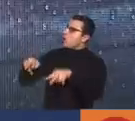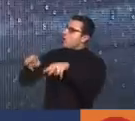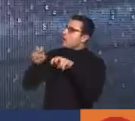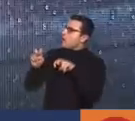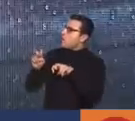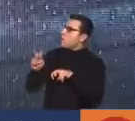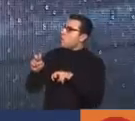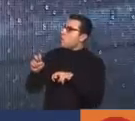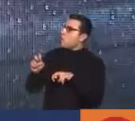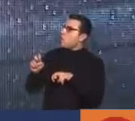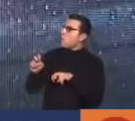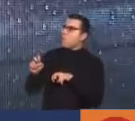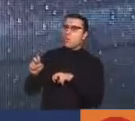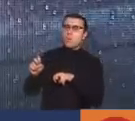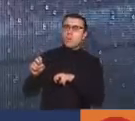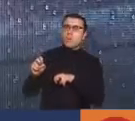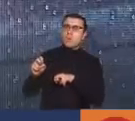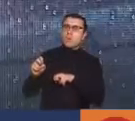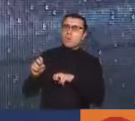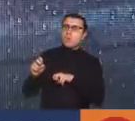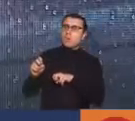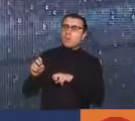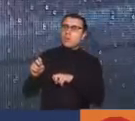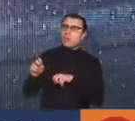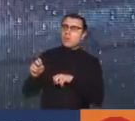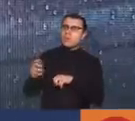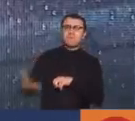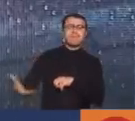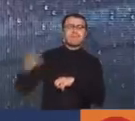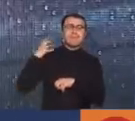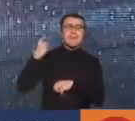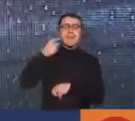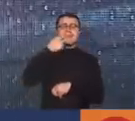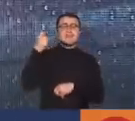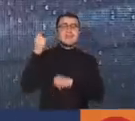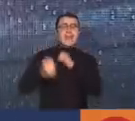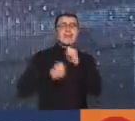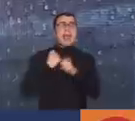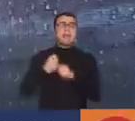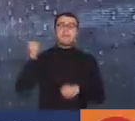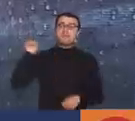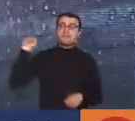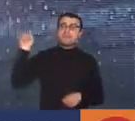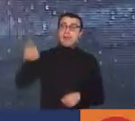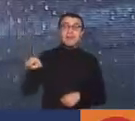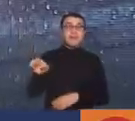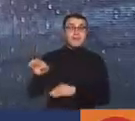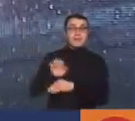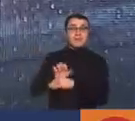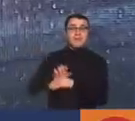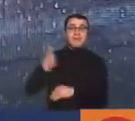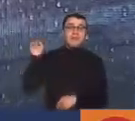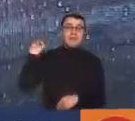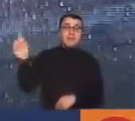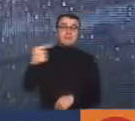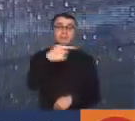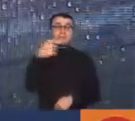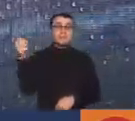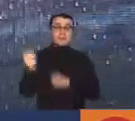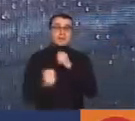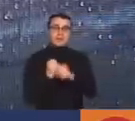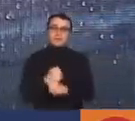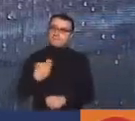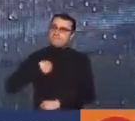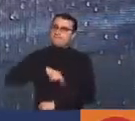No, pero la Caja Agraria, 100 años, ya va a tener un siglo esa entidad. Y la